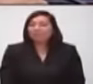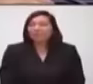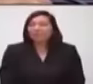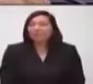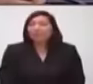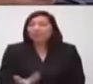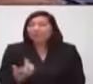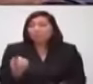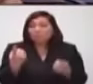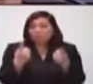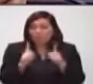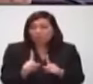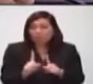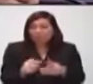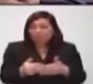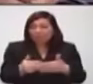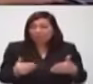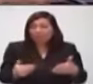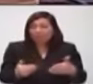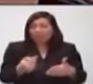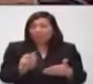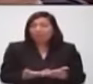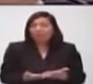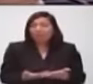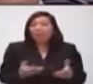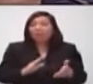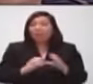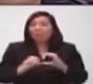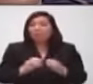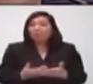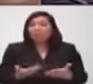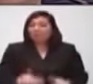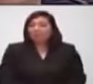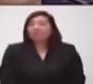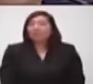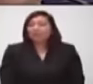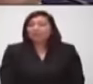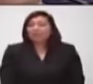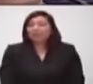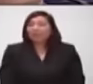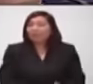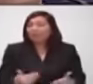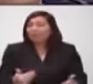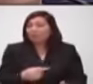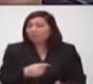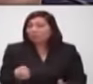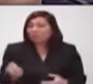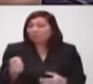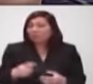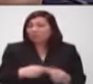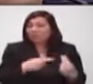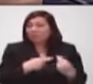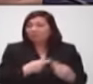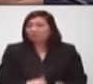fue fruto de un acuerdo previo, como lo menciona en este comunicado de IDL Reporteros, antes que usted inclusive asumiera